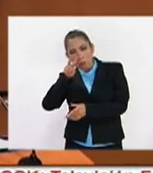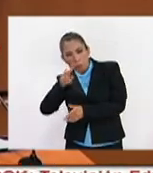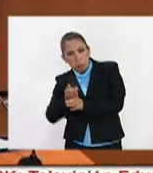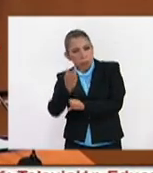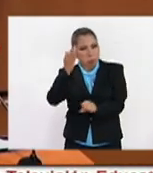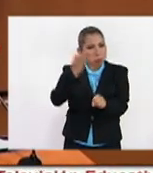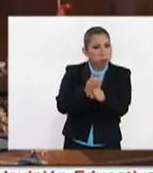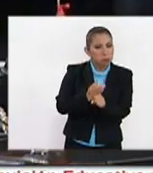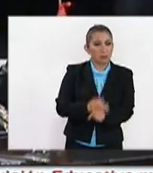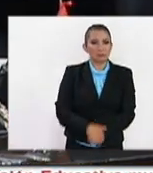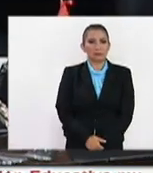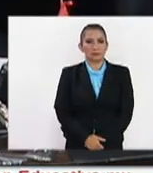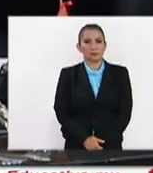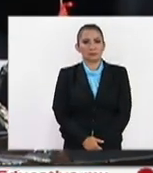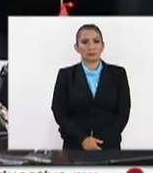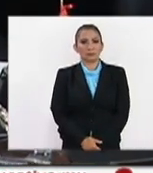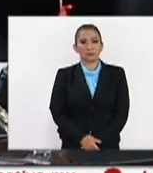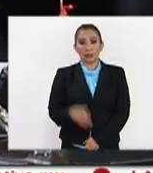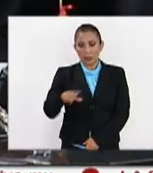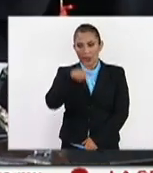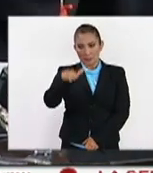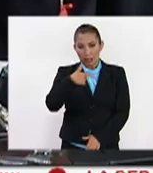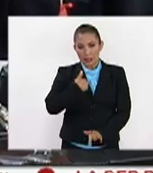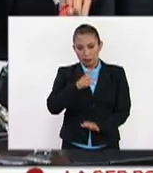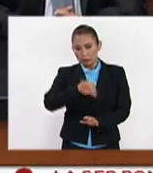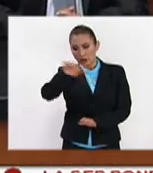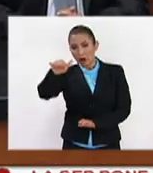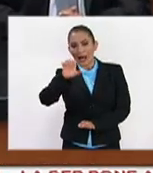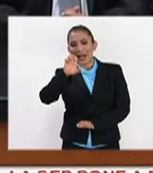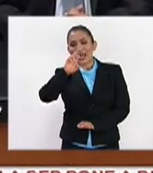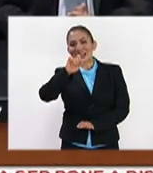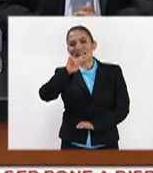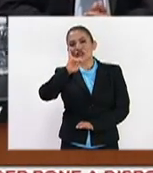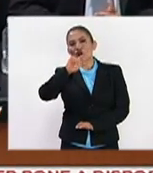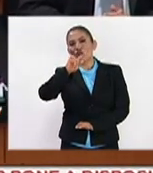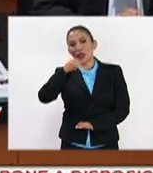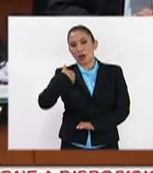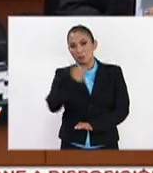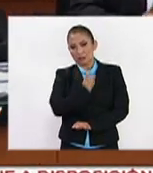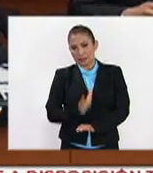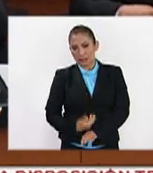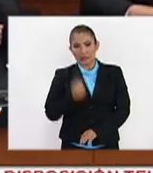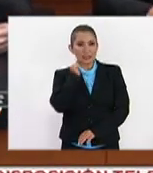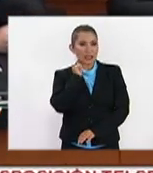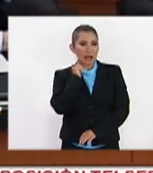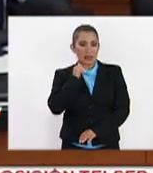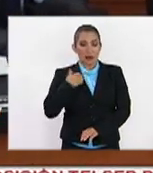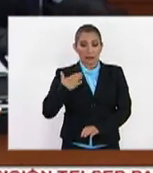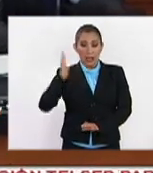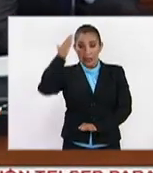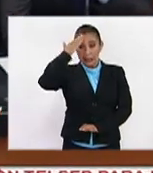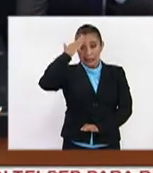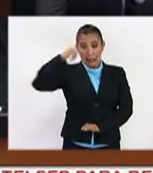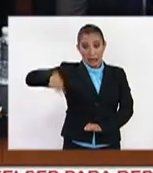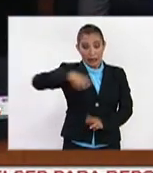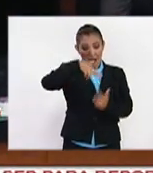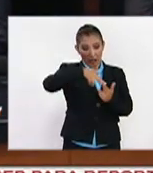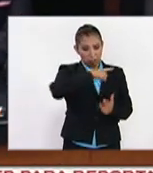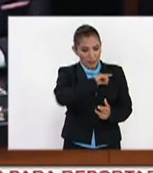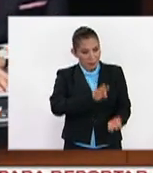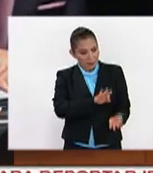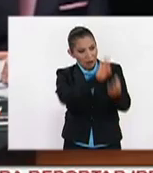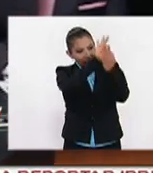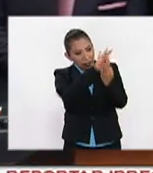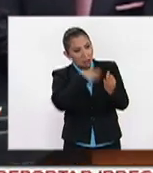la classe moyenne. En su oportunidad, Ernesto Cordero, presidente del Senado, afirmó que los líderes de la región deben hacer frente a